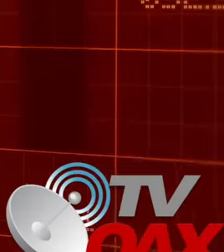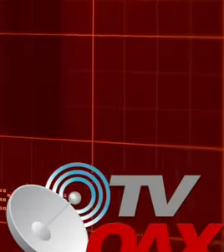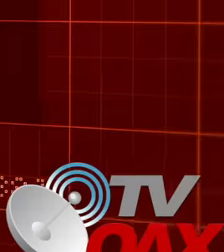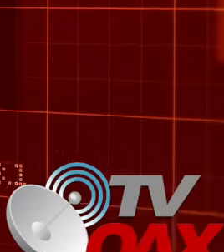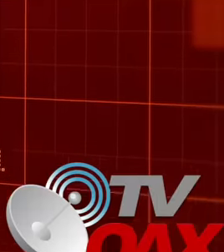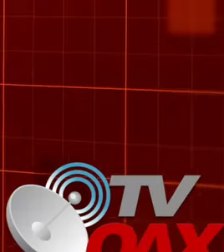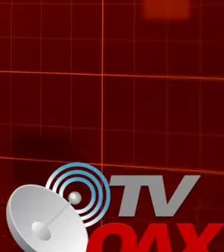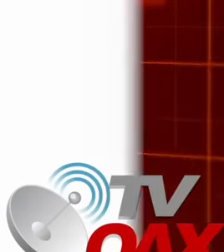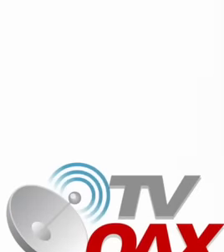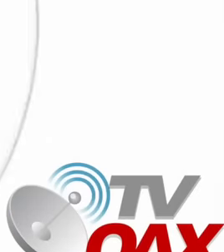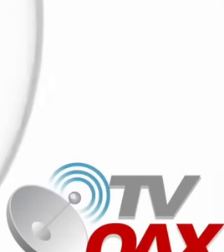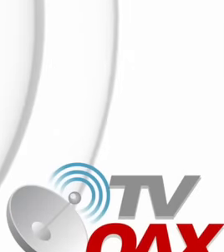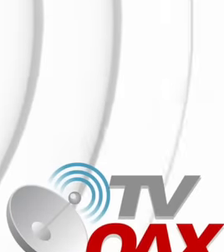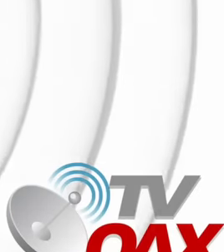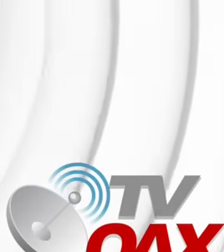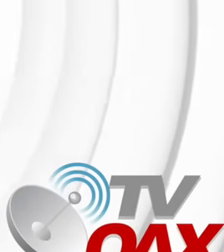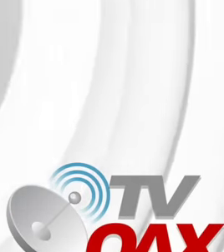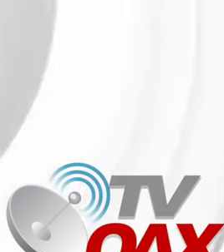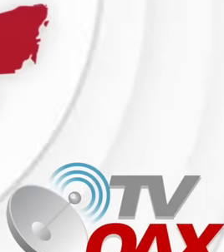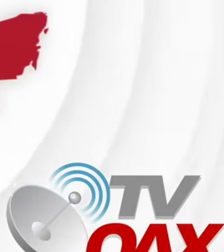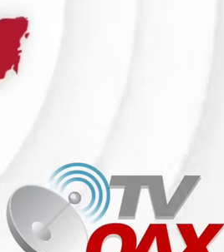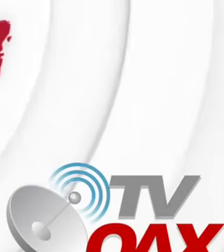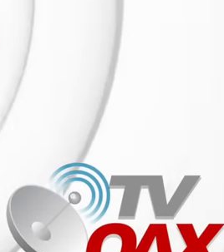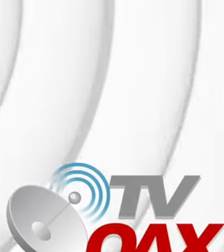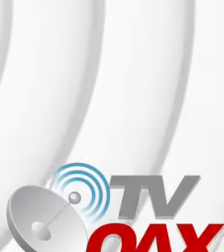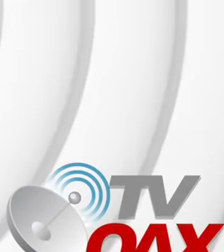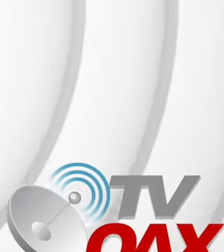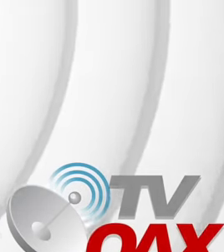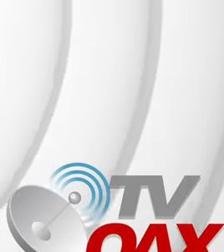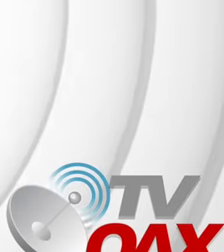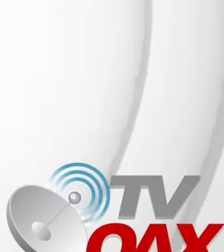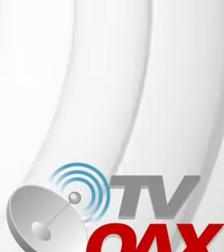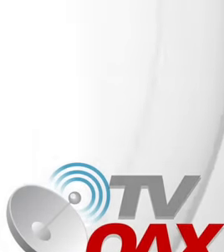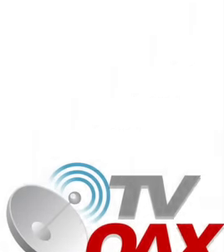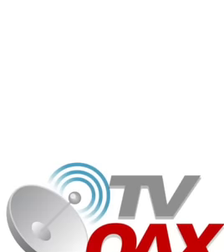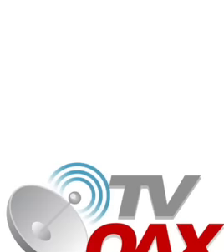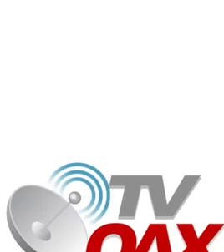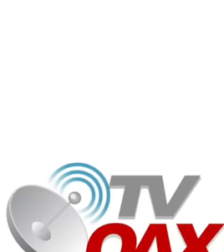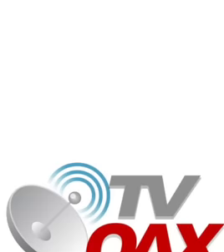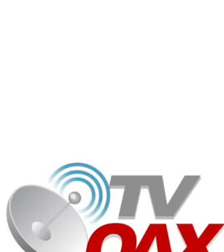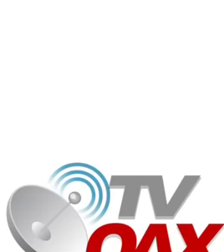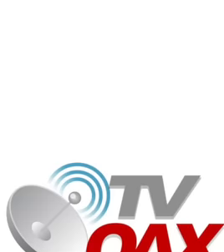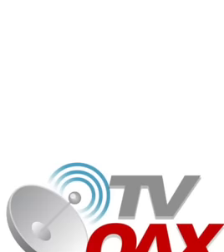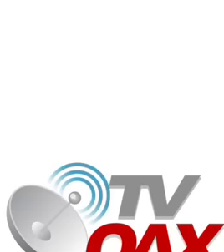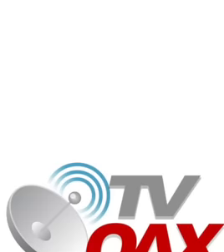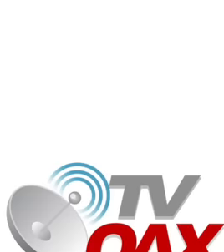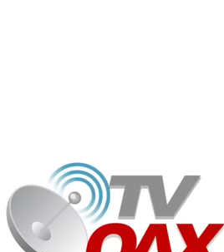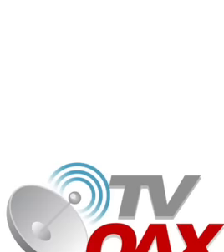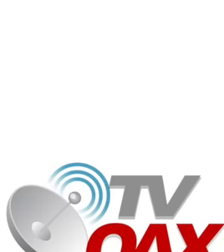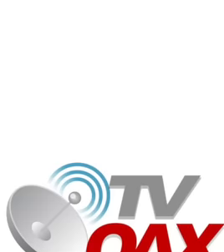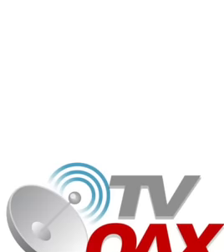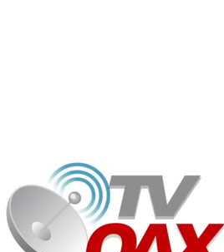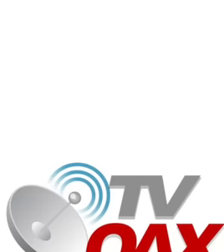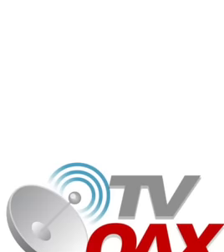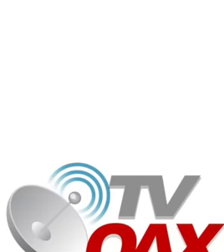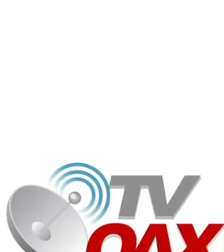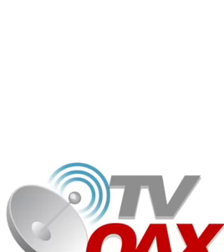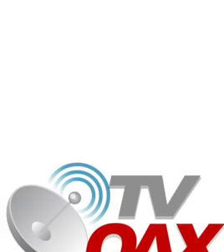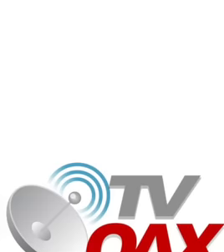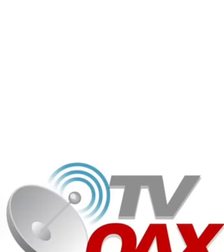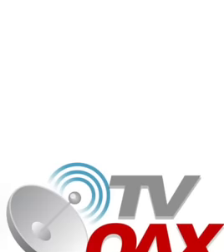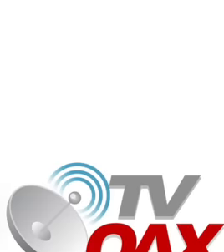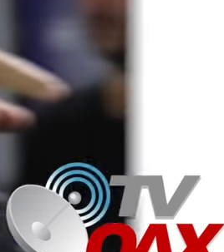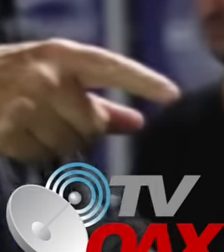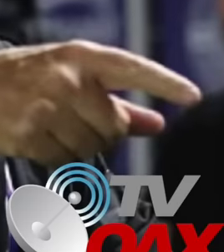más ahora que se dio a conocer que también se está robando las Afores, dinero ahorrado de los trabajadores